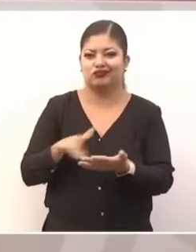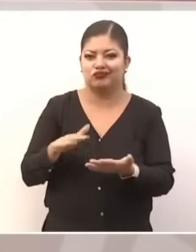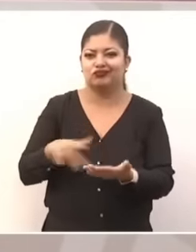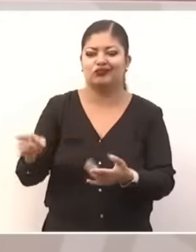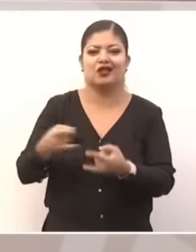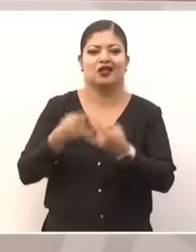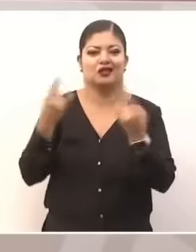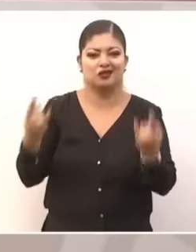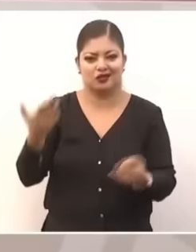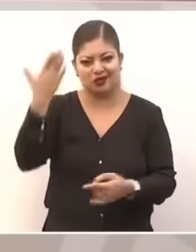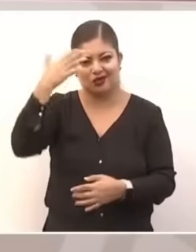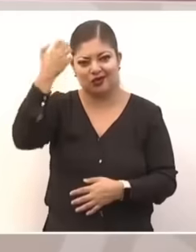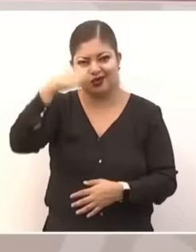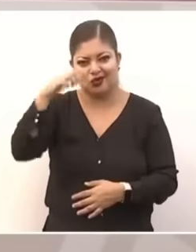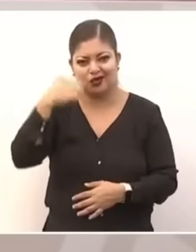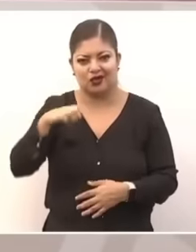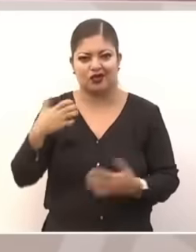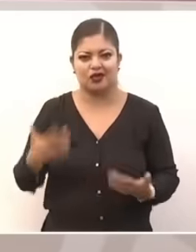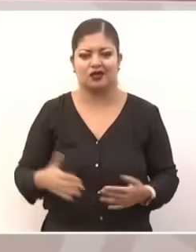historiadora.